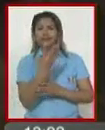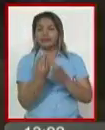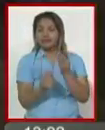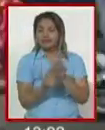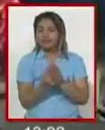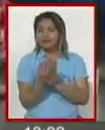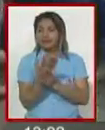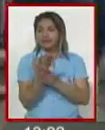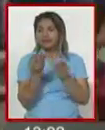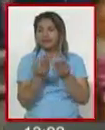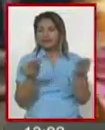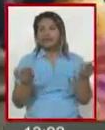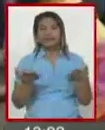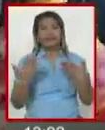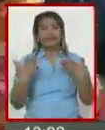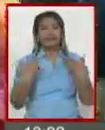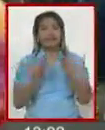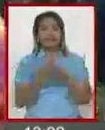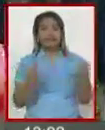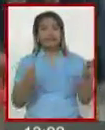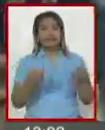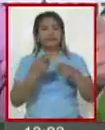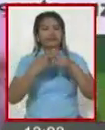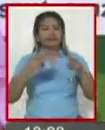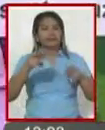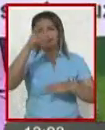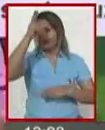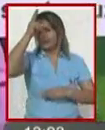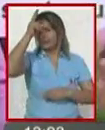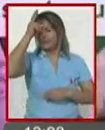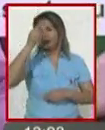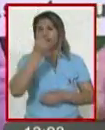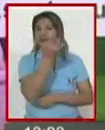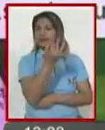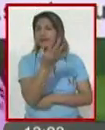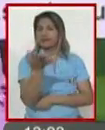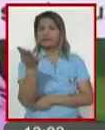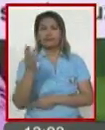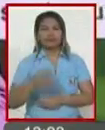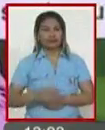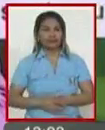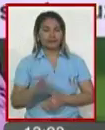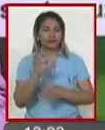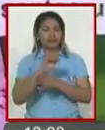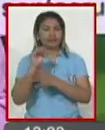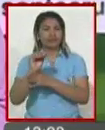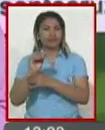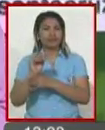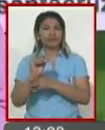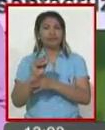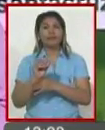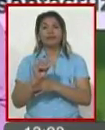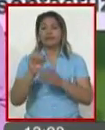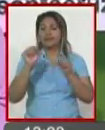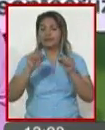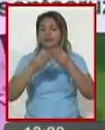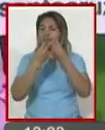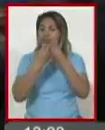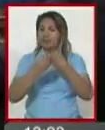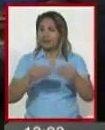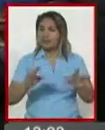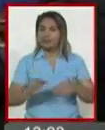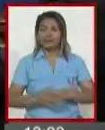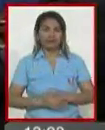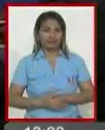productores que tienen su producción de huevos, de pollo o de cualquier alimento perecedero que se va a ver